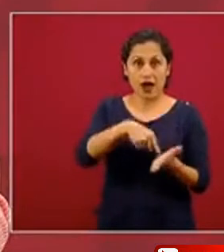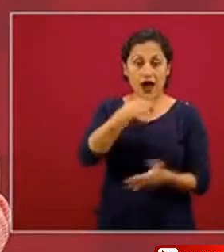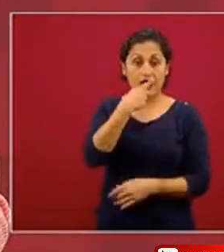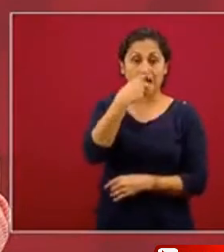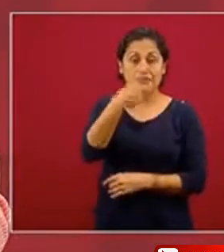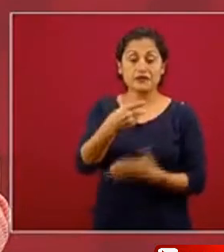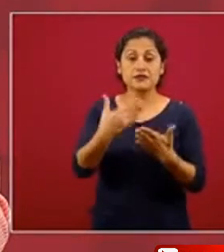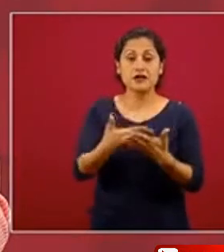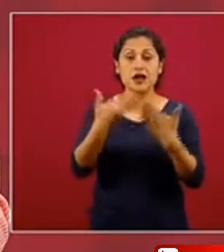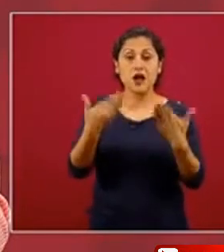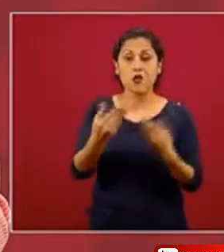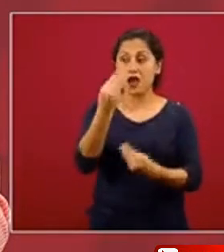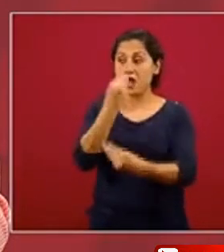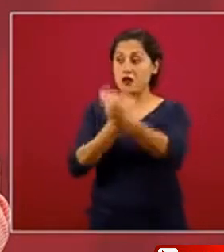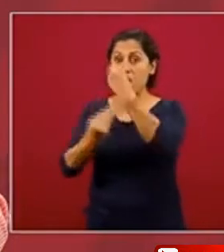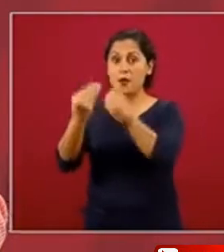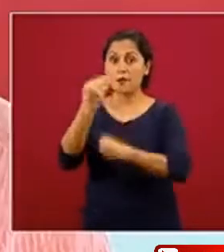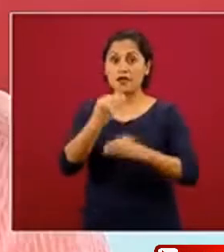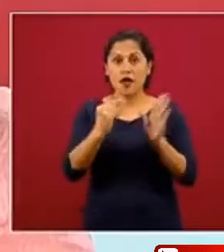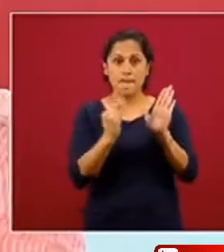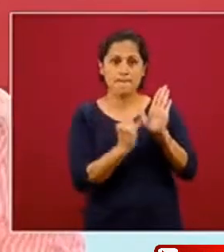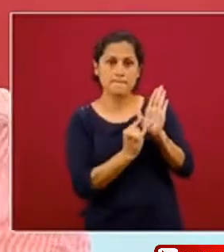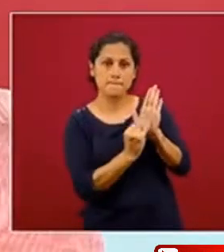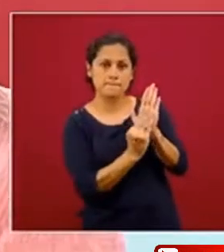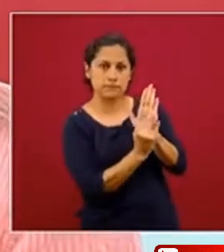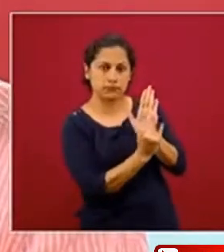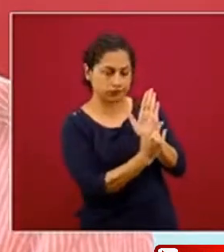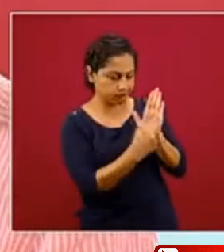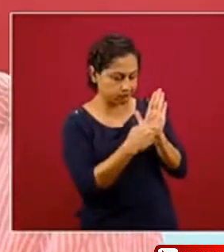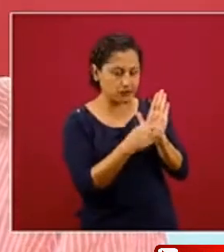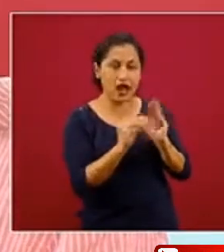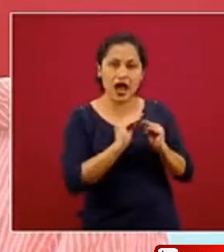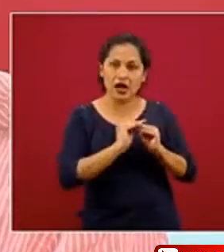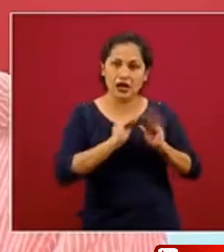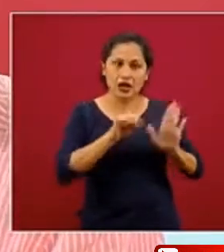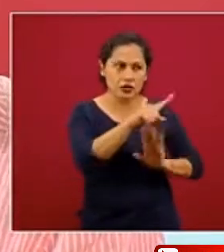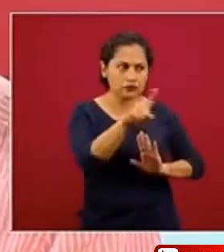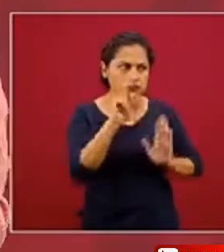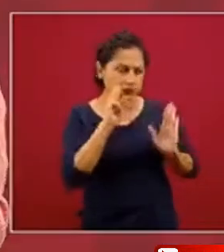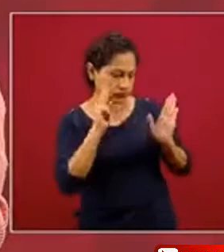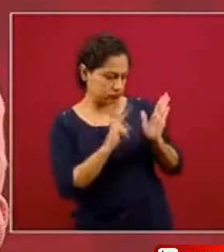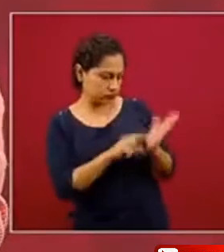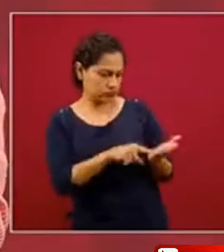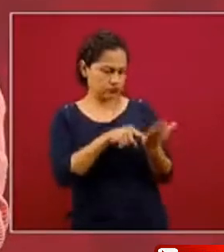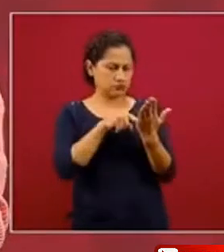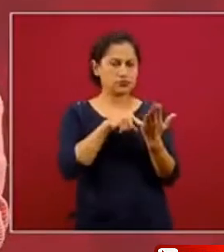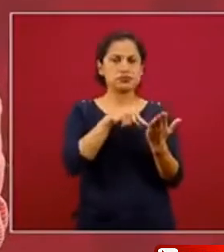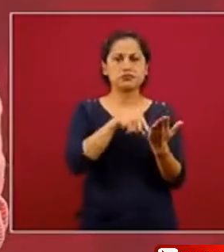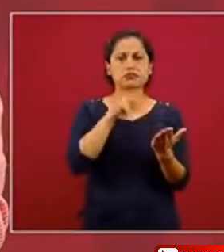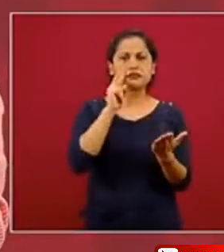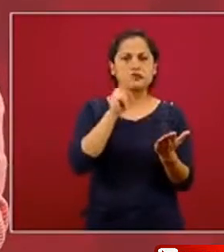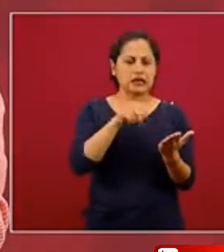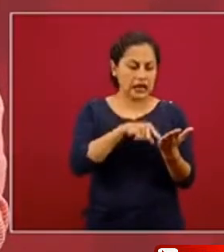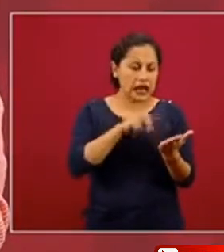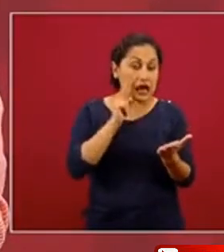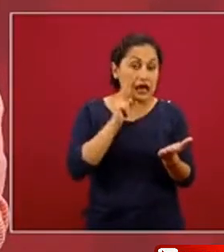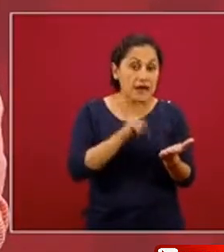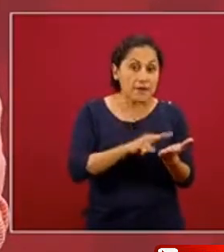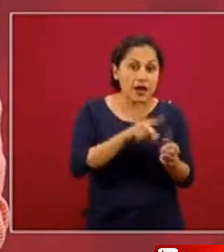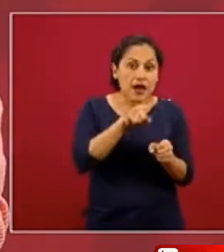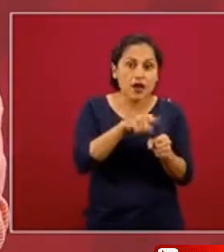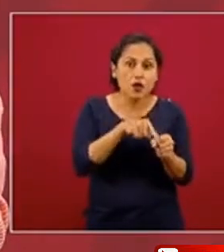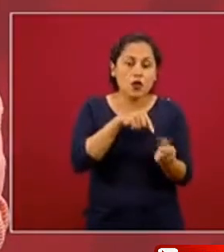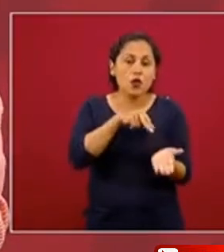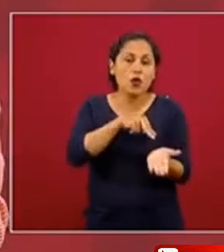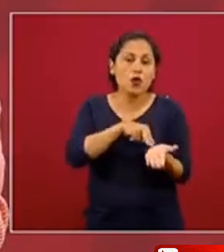etiquetados claros, etiquetados que le permitan a usted darse cuenta cuando vea un sello de color negro en forma